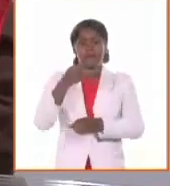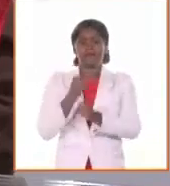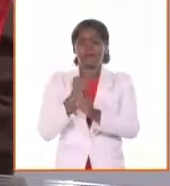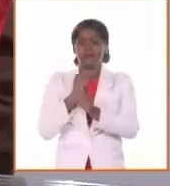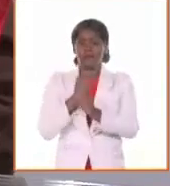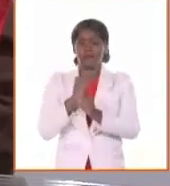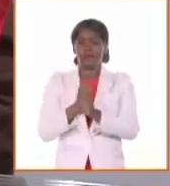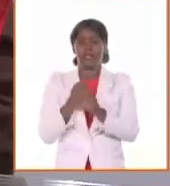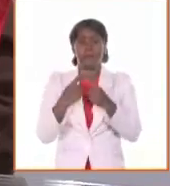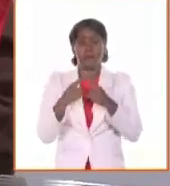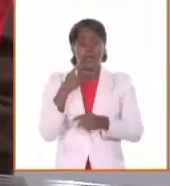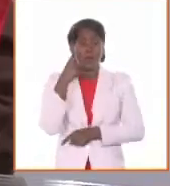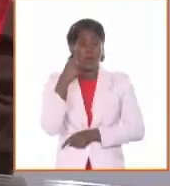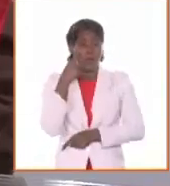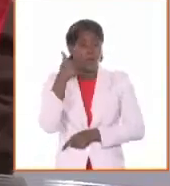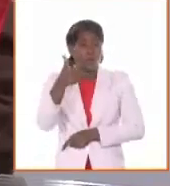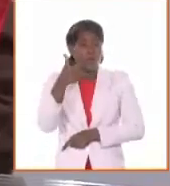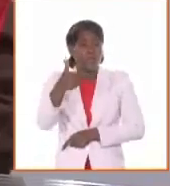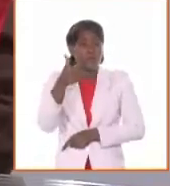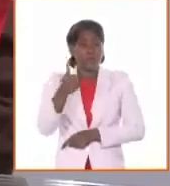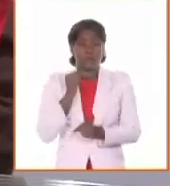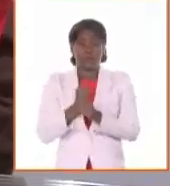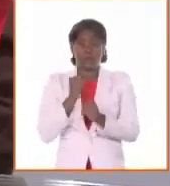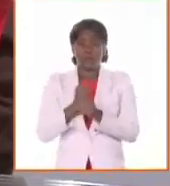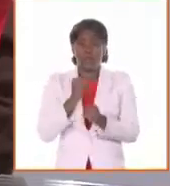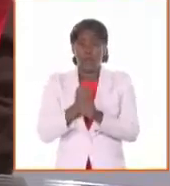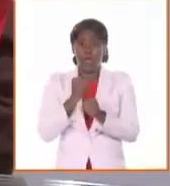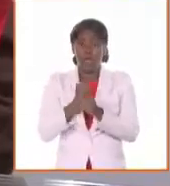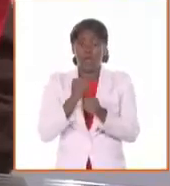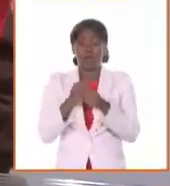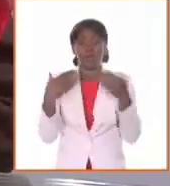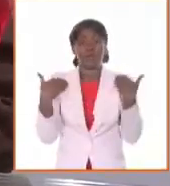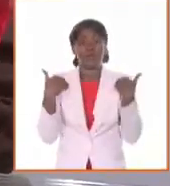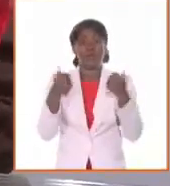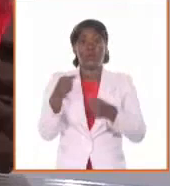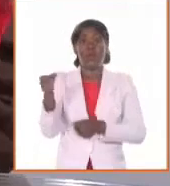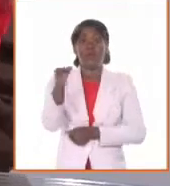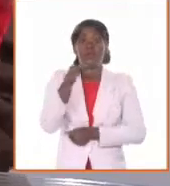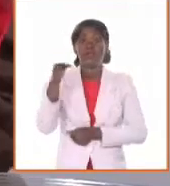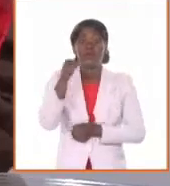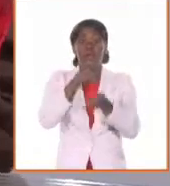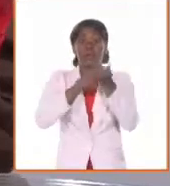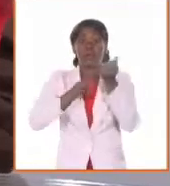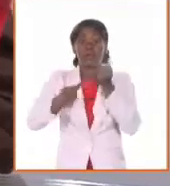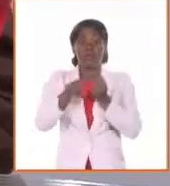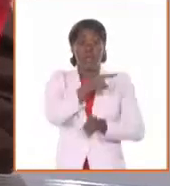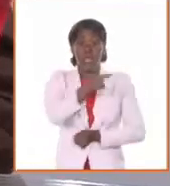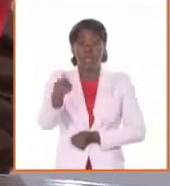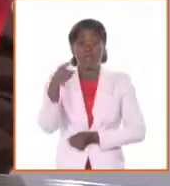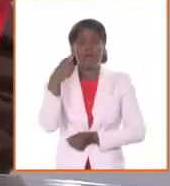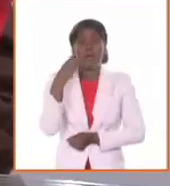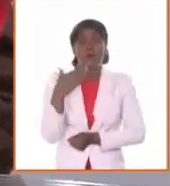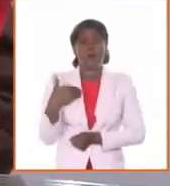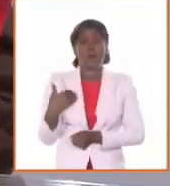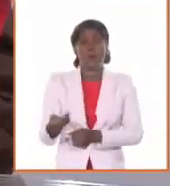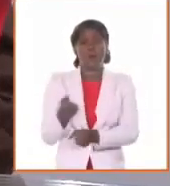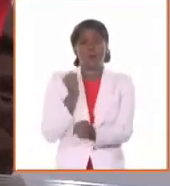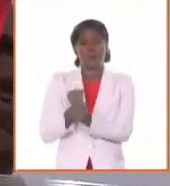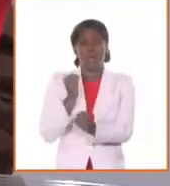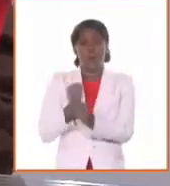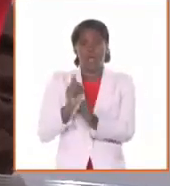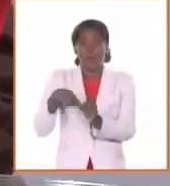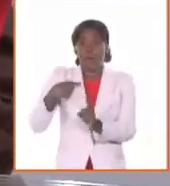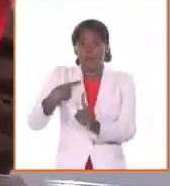de los directores provinciales de los directores municipales de los registradores principales en la unidad del notario principal eso también